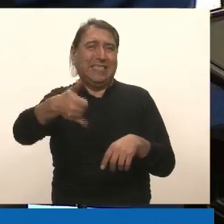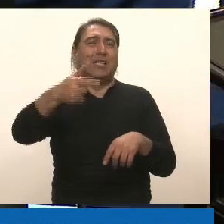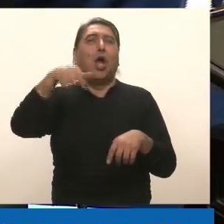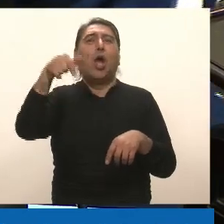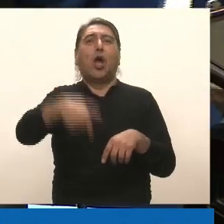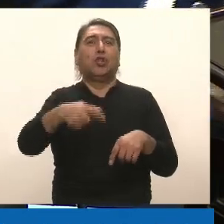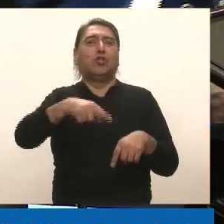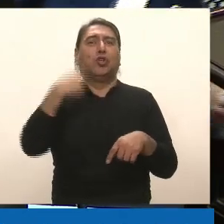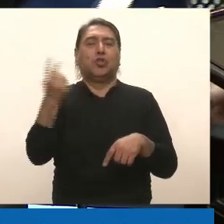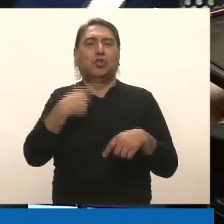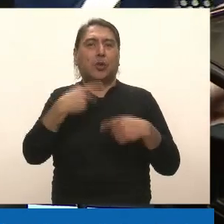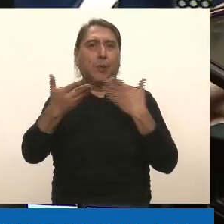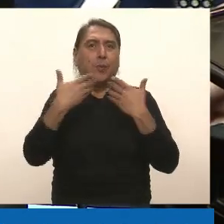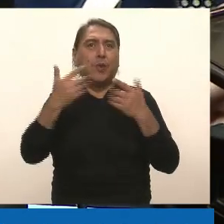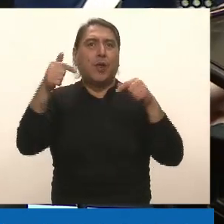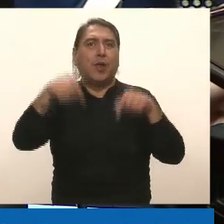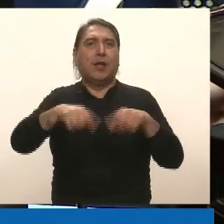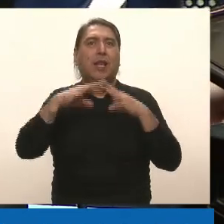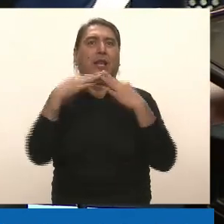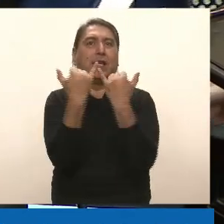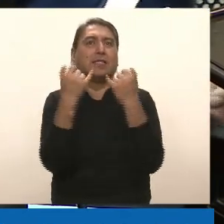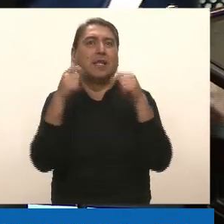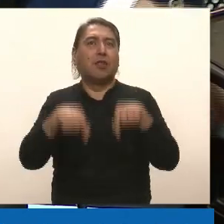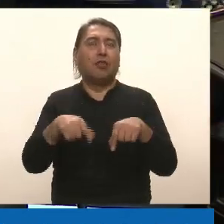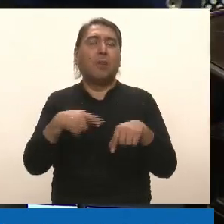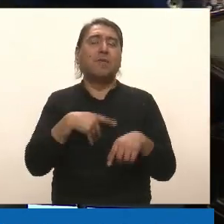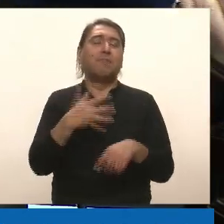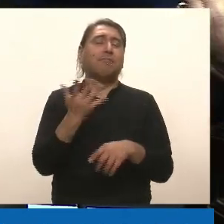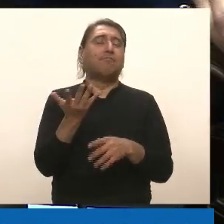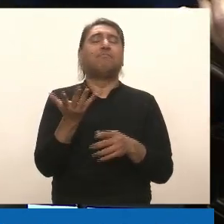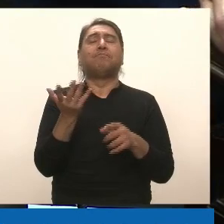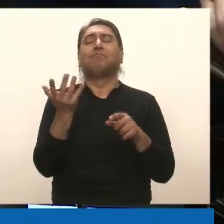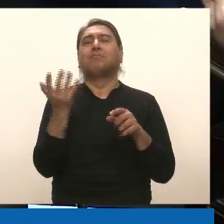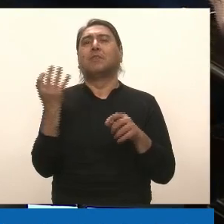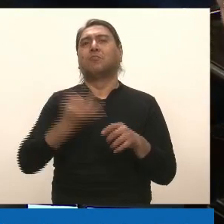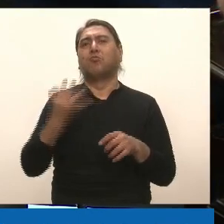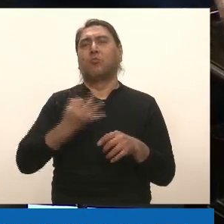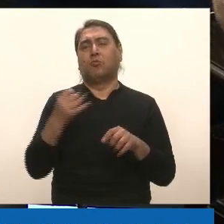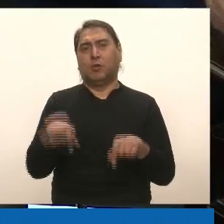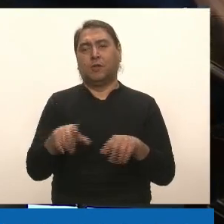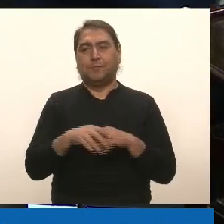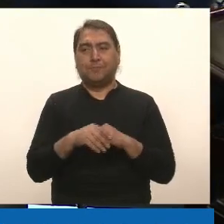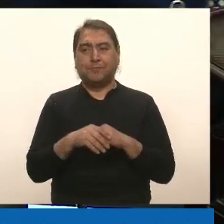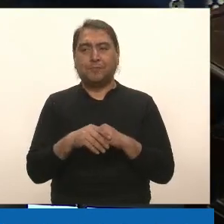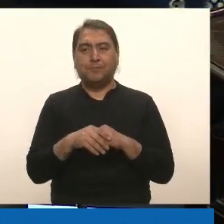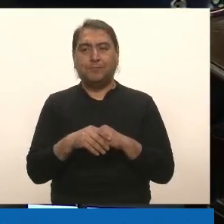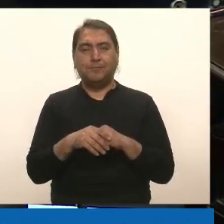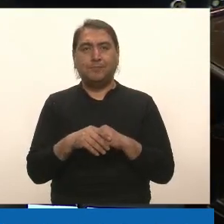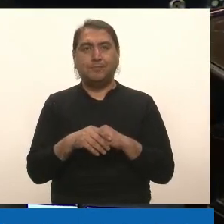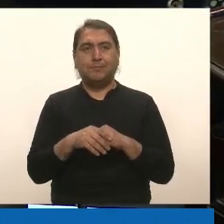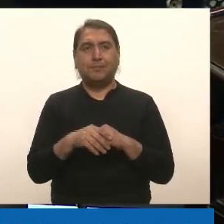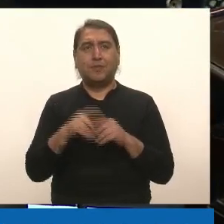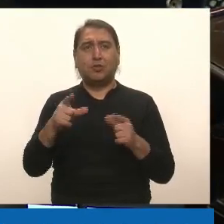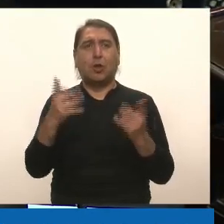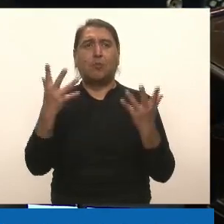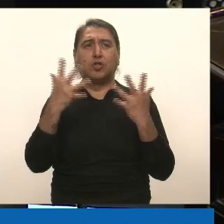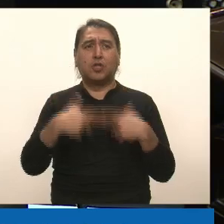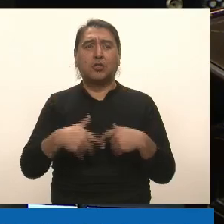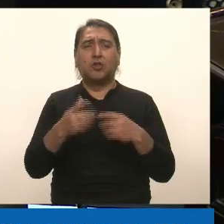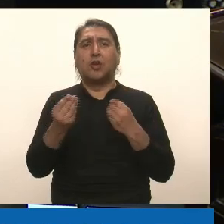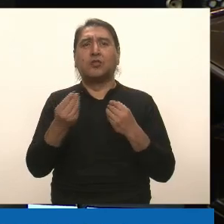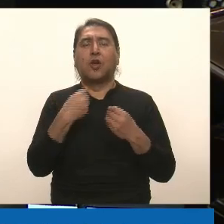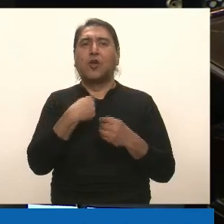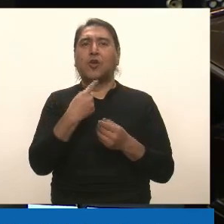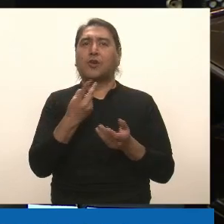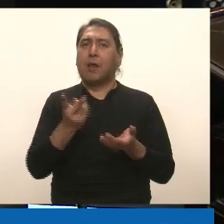estamos tratando en el recinto, me parece muy atinado. Así que son proyectos, vuelvo a repetir,